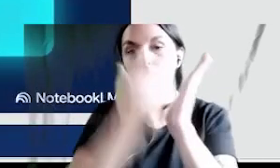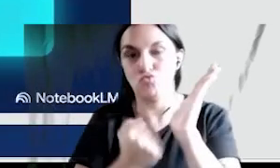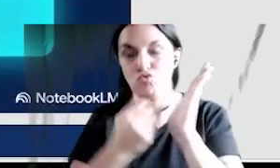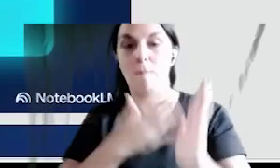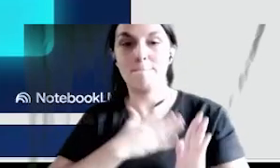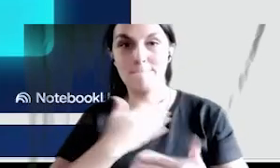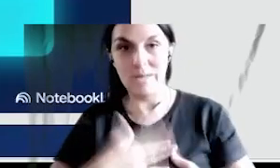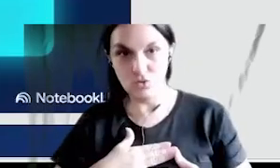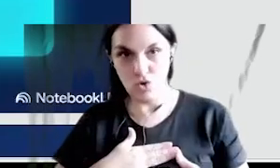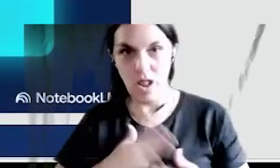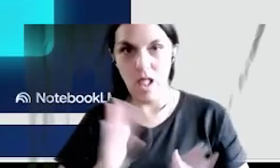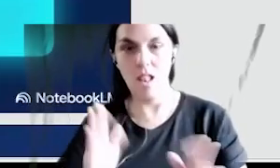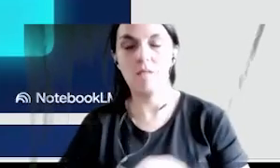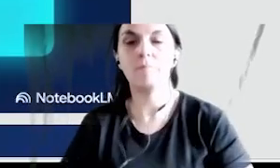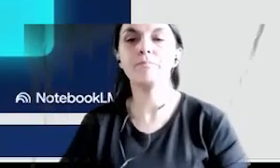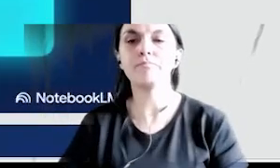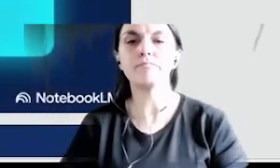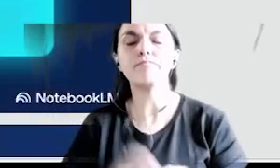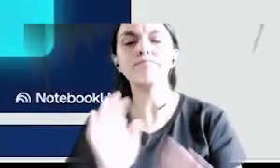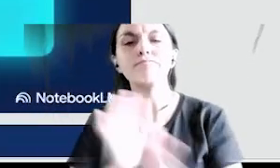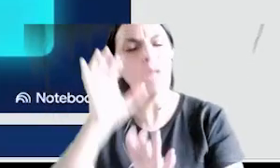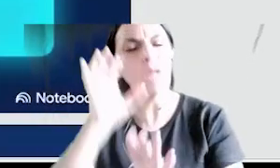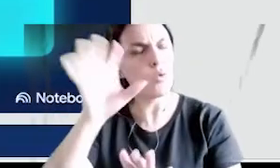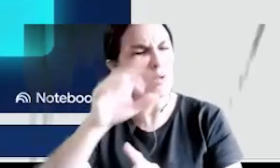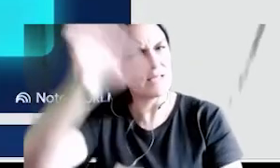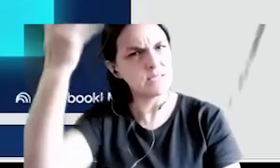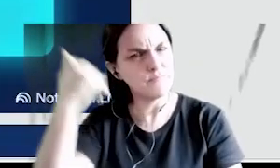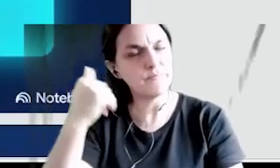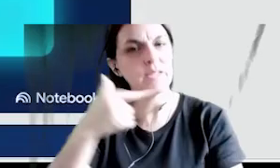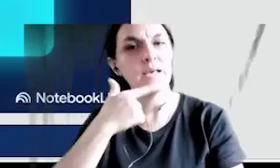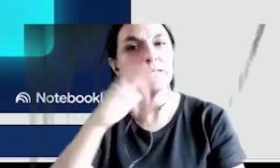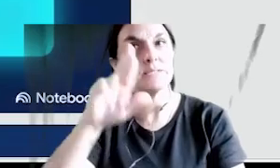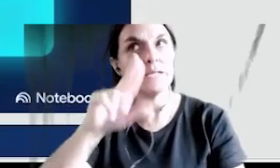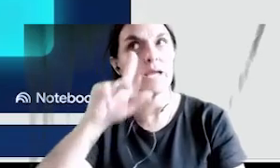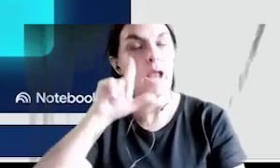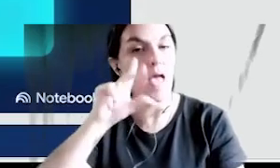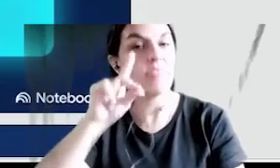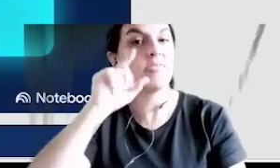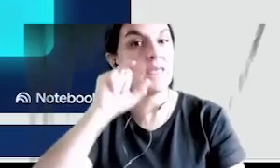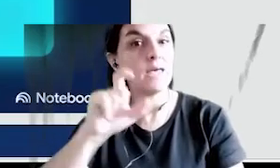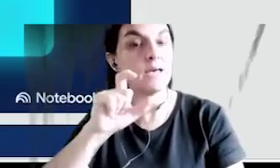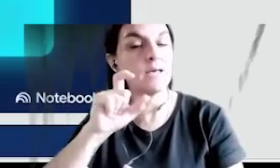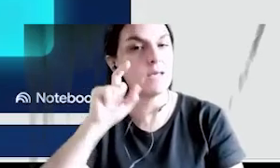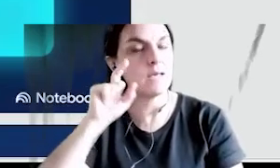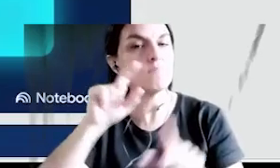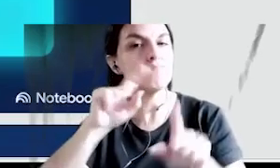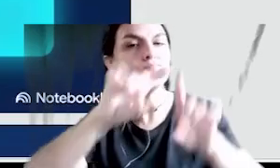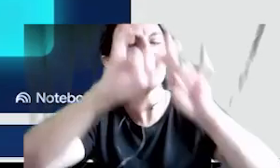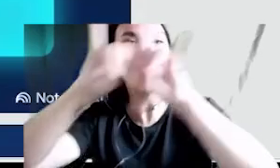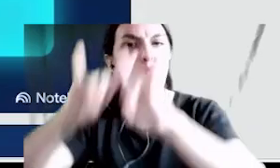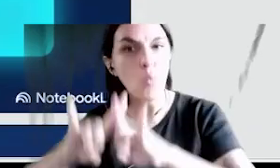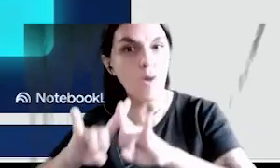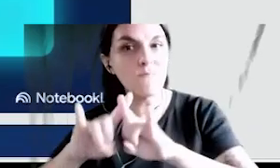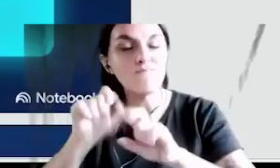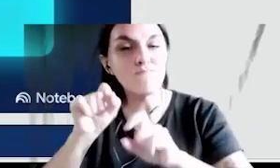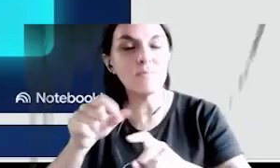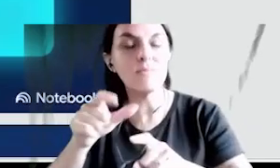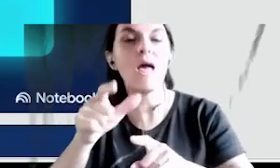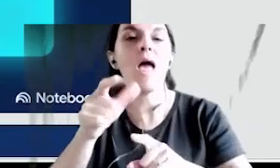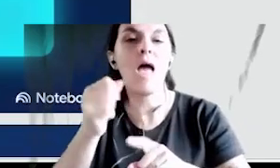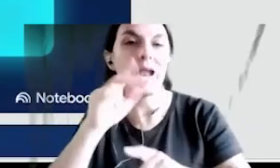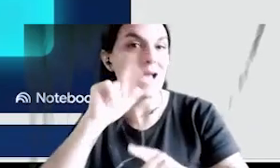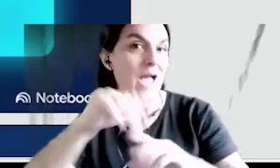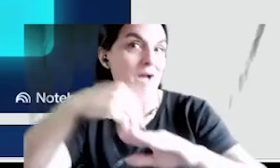A modo de recordatorio, nosotros el CIRADIG lo presentamos a través de la página web del organismo